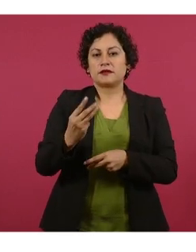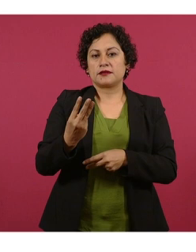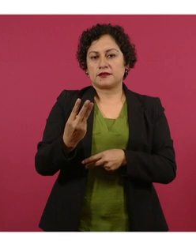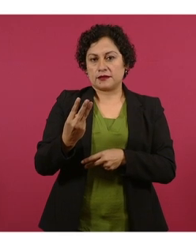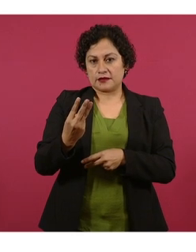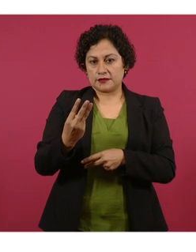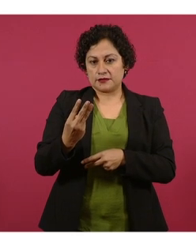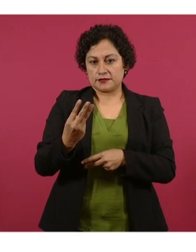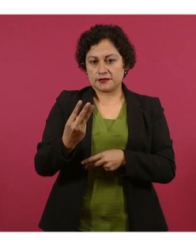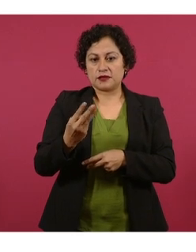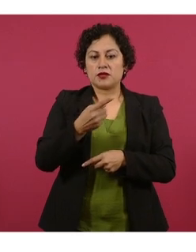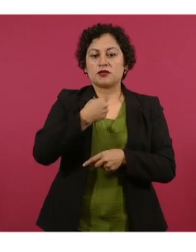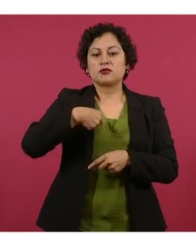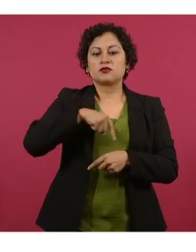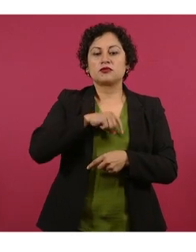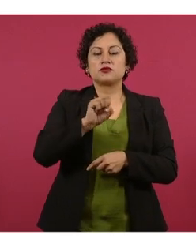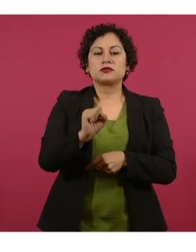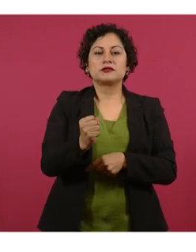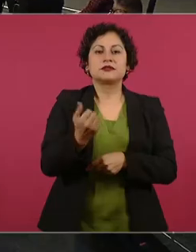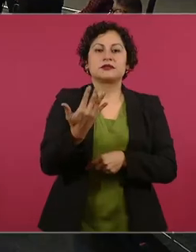Nosotros